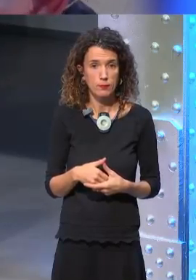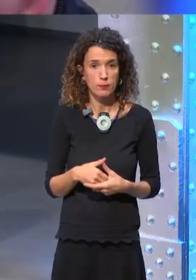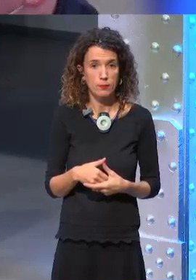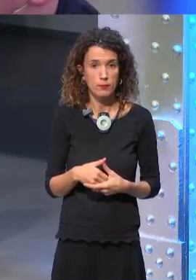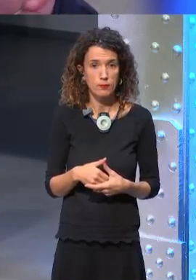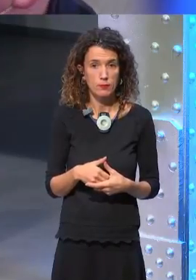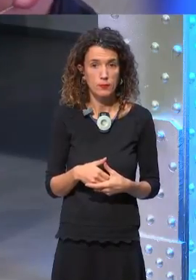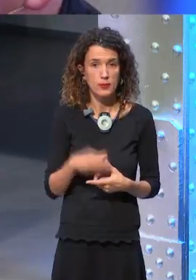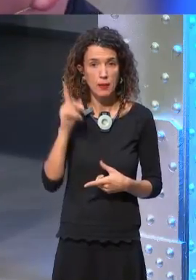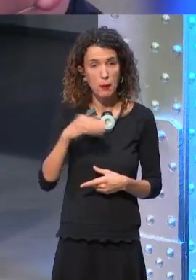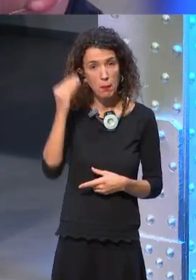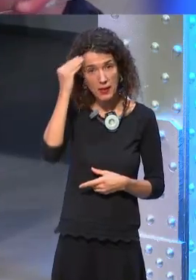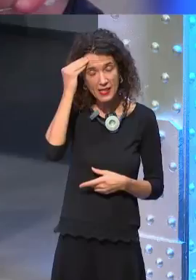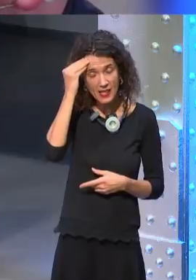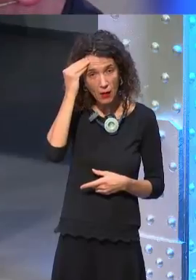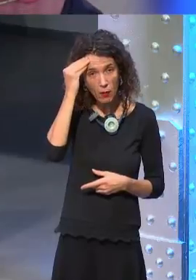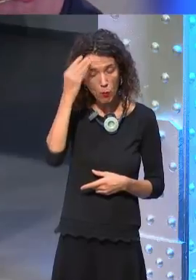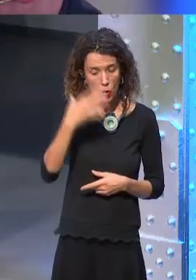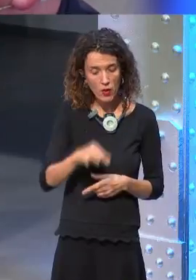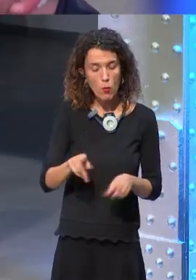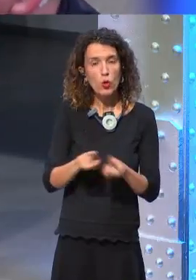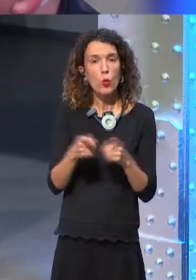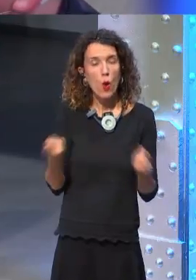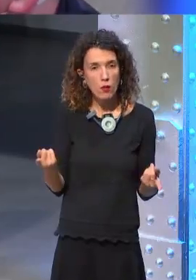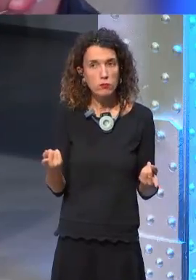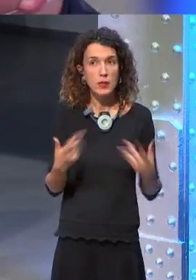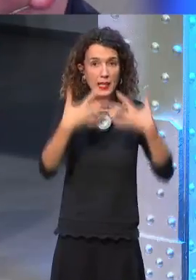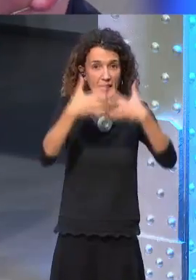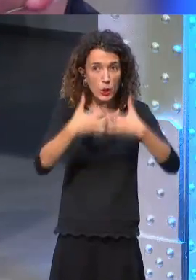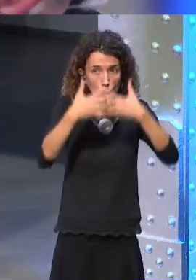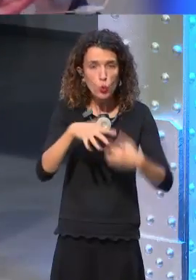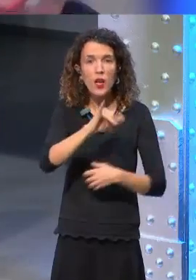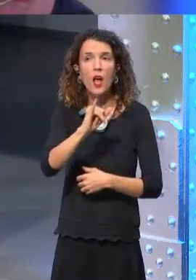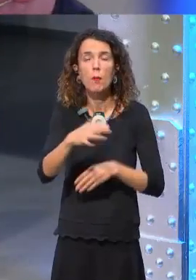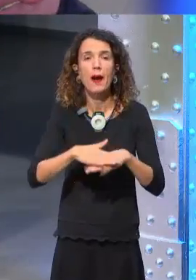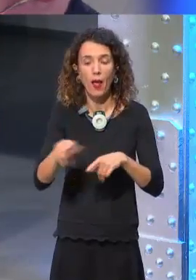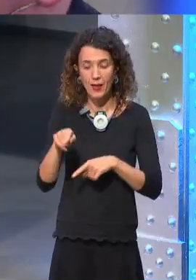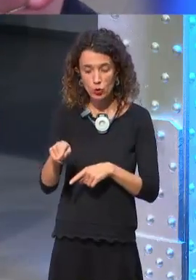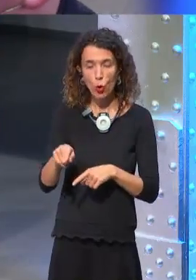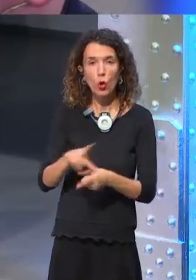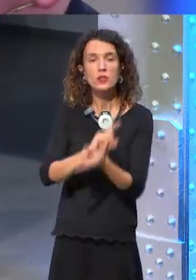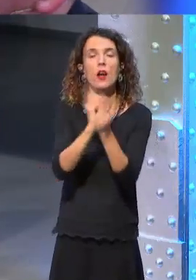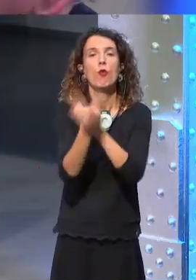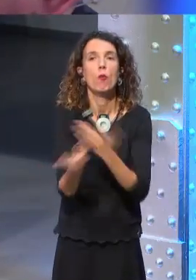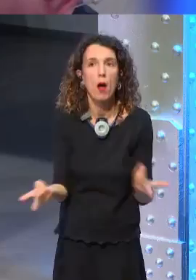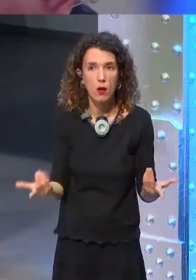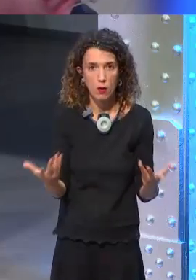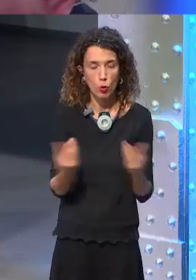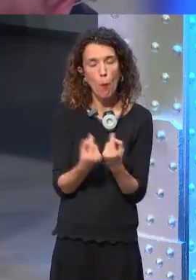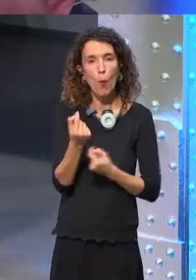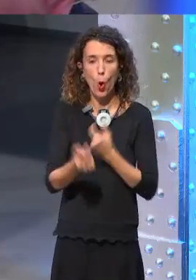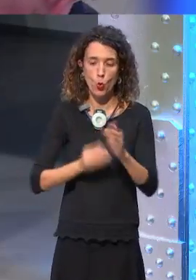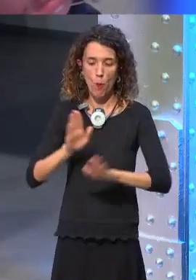En ese aspecto podríamos pensar qué es lo que está creciendo, qué industrias tenemos ahí y cómo se puede transformar esto con